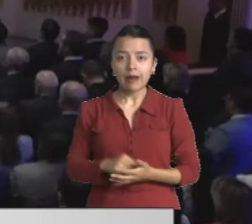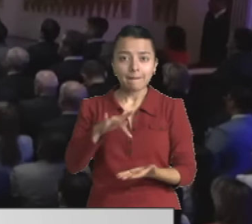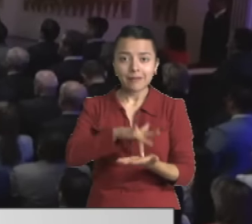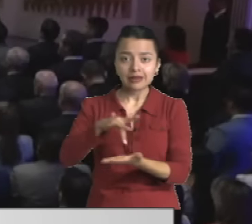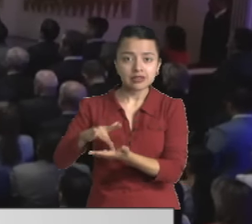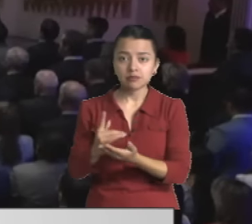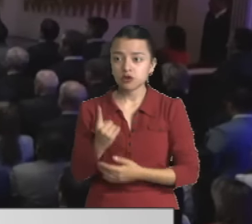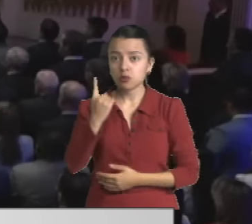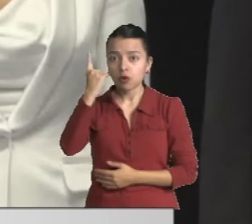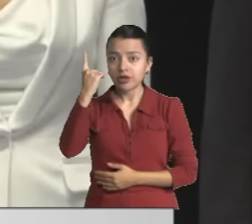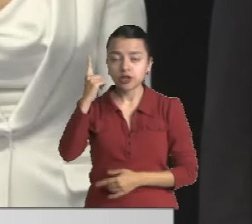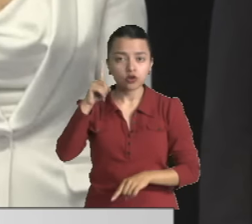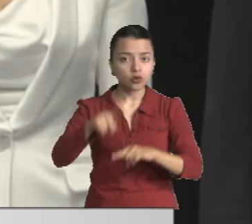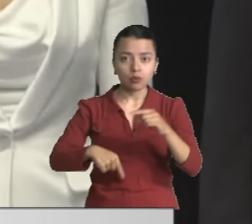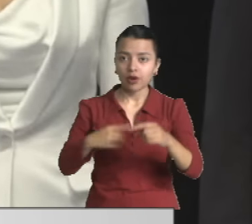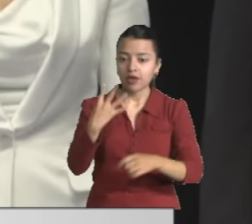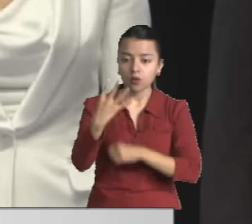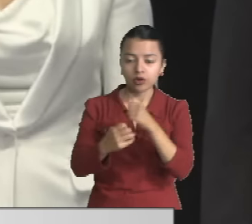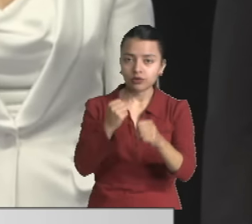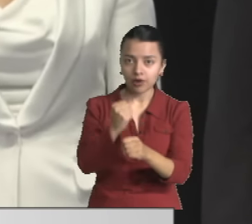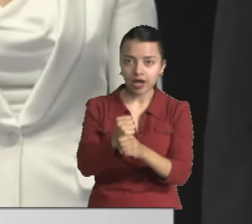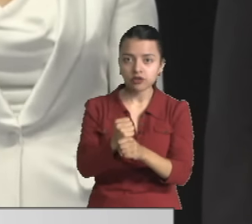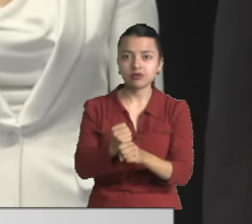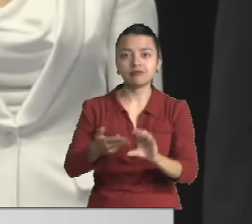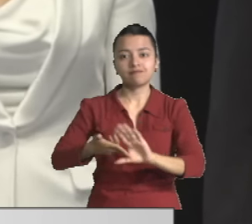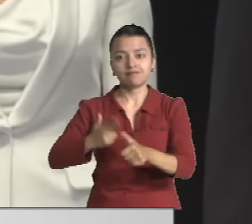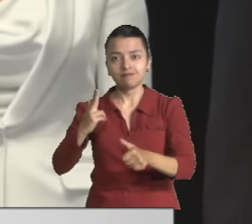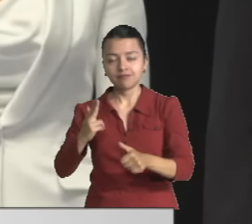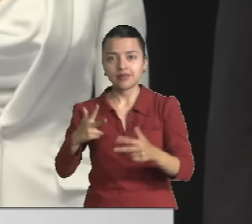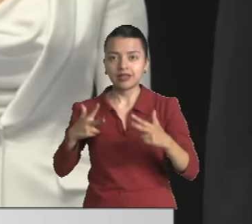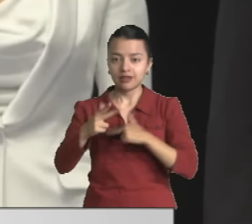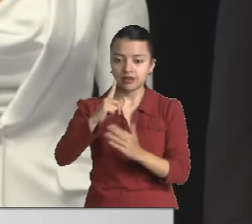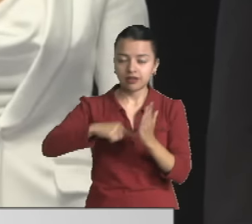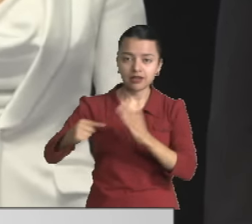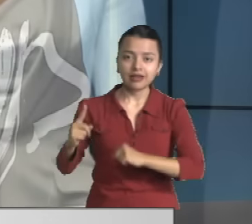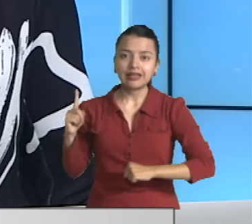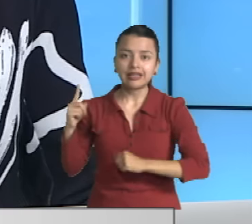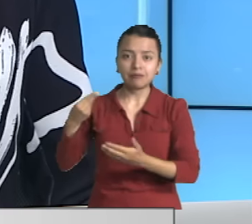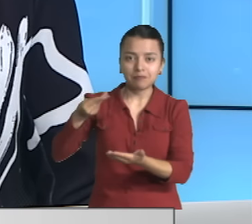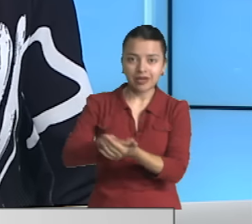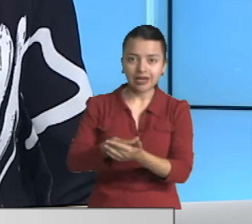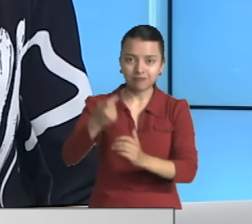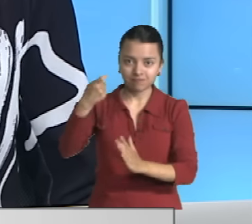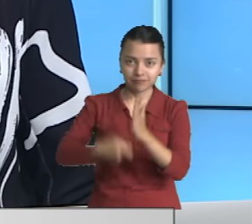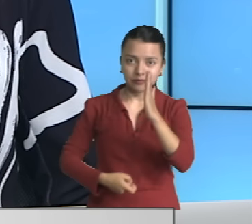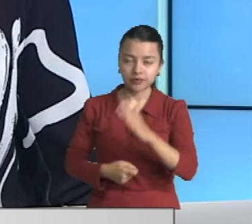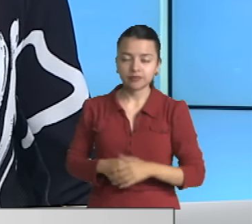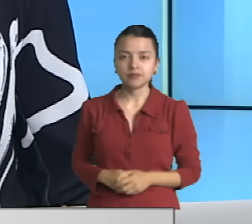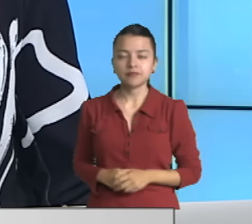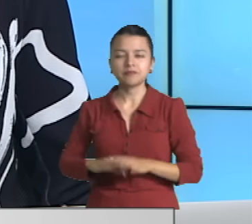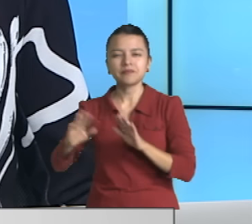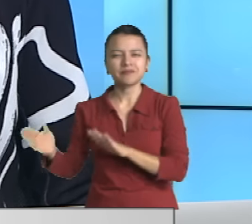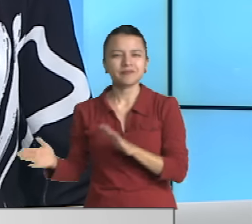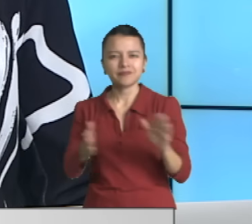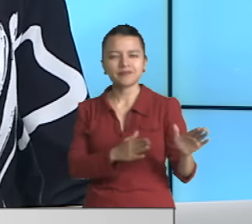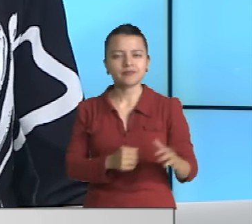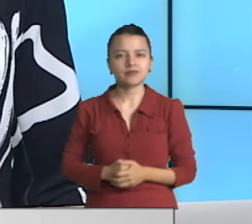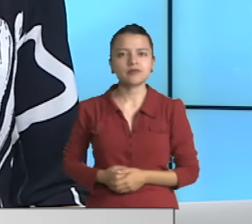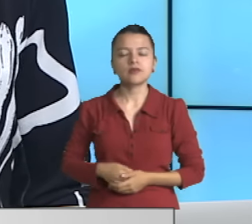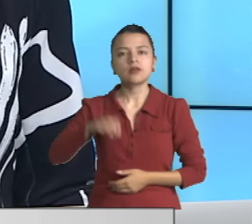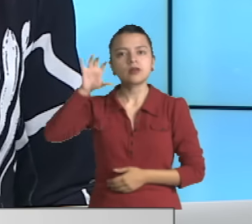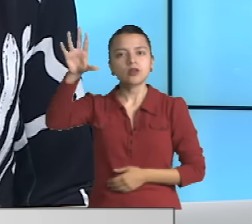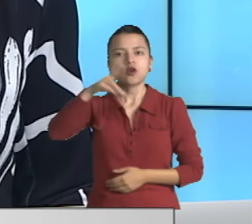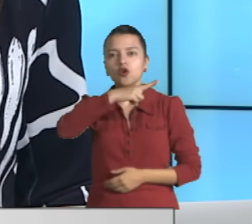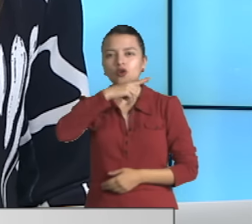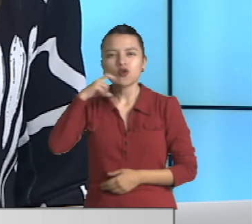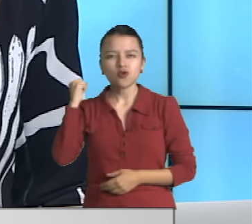de 2 a 4 años, la destitución del cargo y una multa. Rusia ordenó la evacuación obligatoria